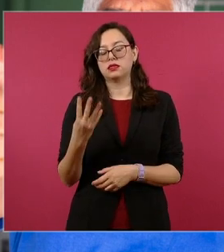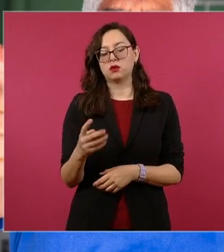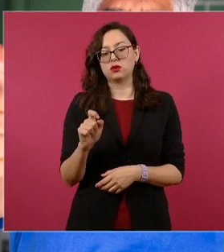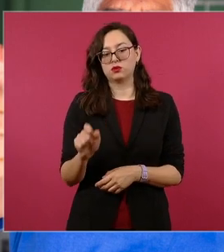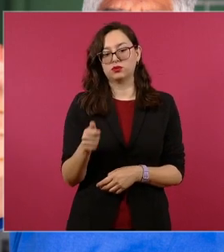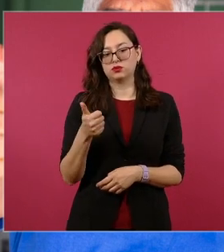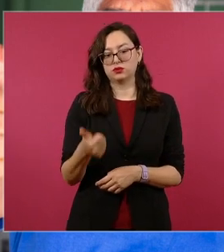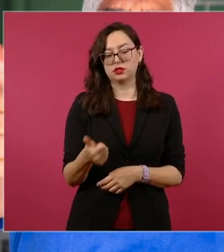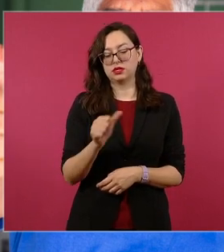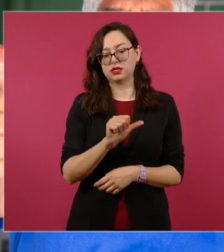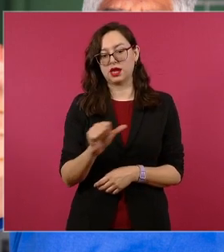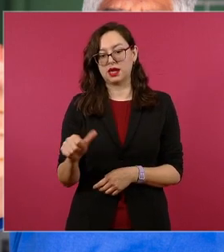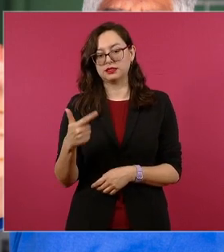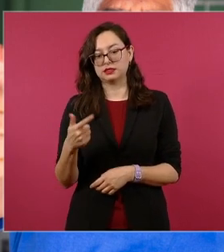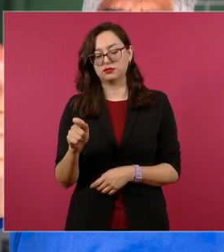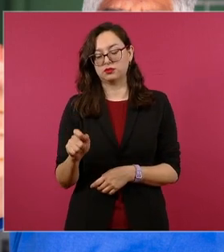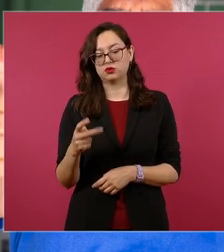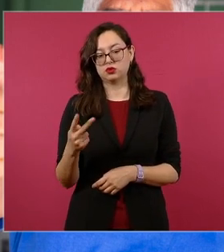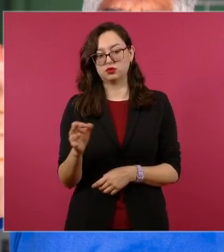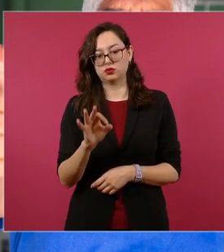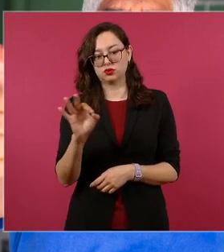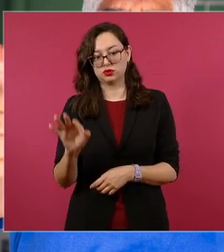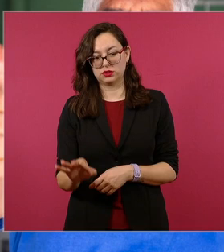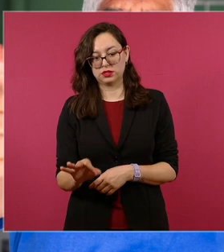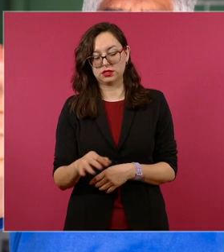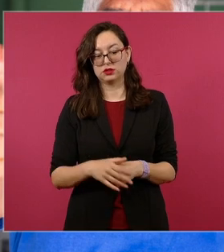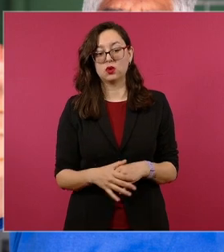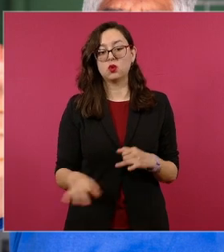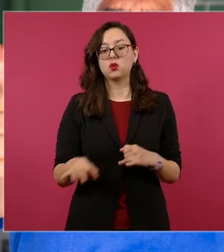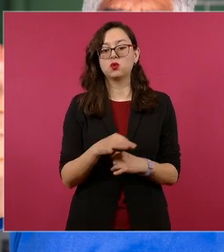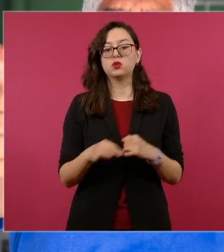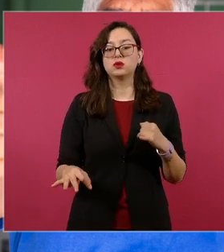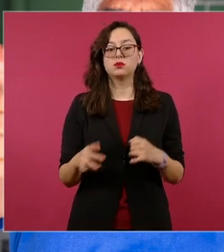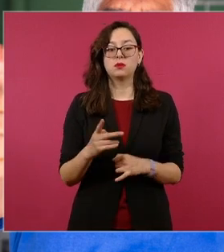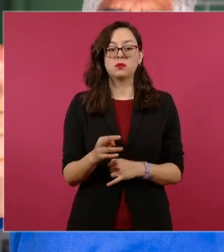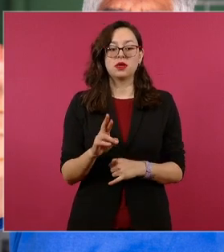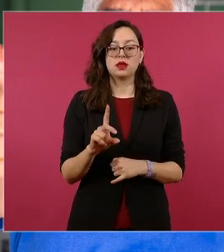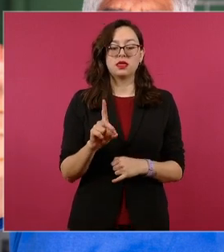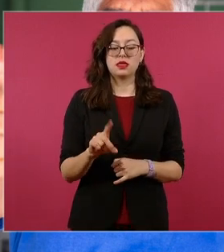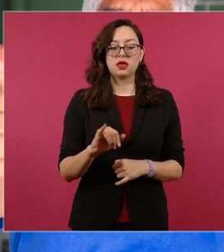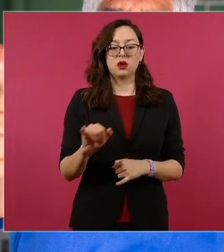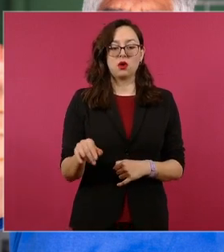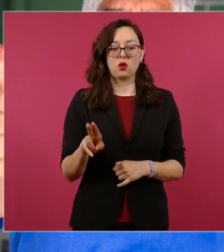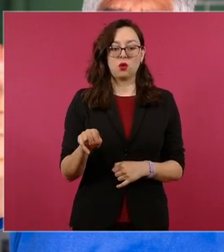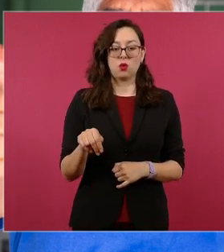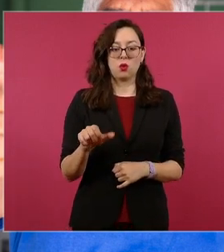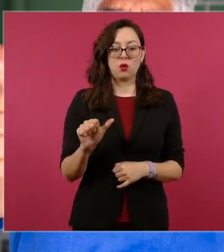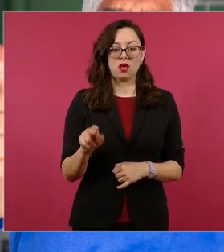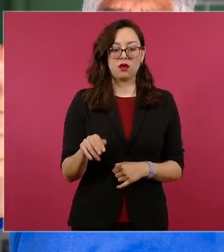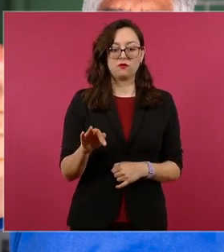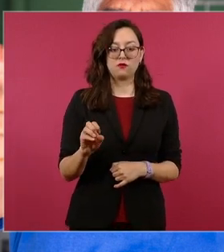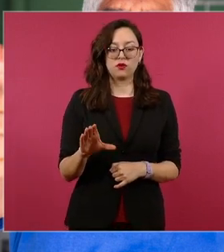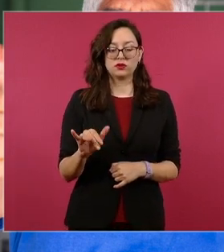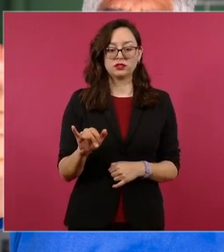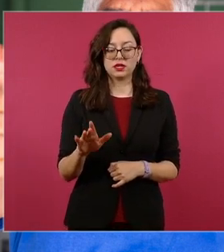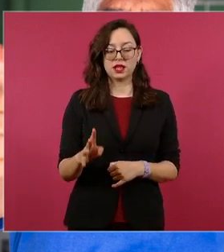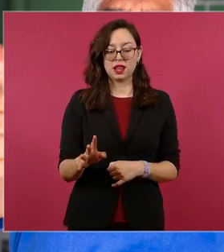4.6 a 7.2% y finalmente por el PRD Juan Fósil de 4.9